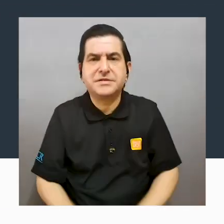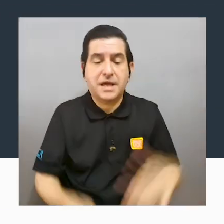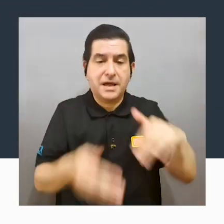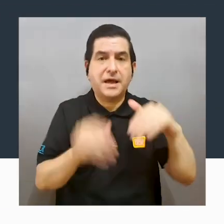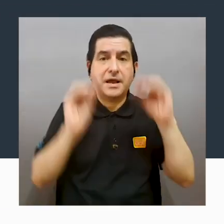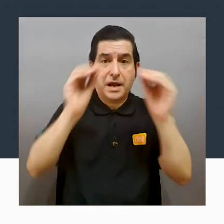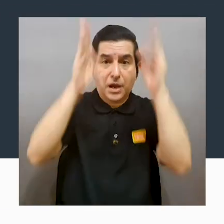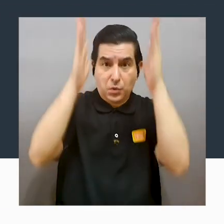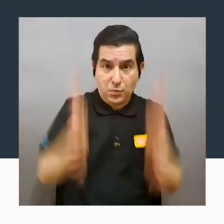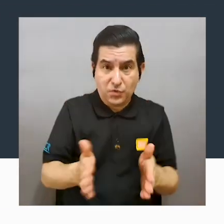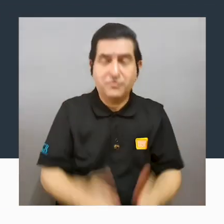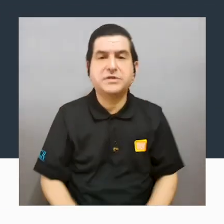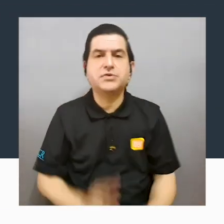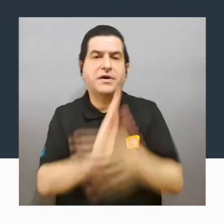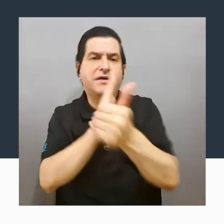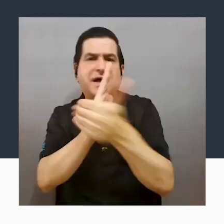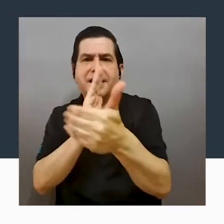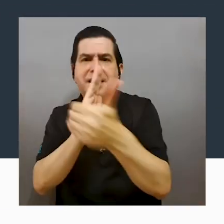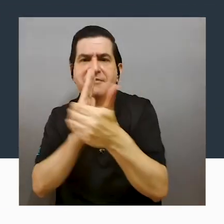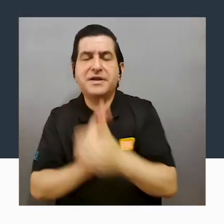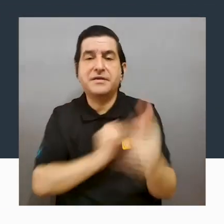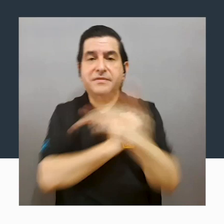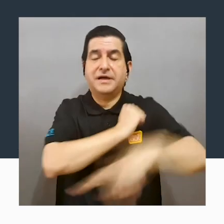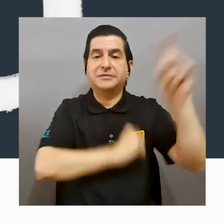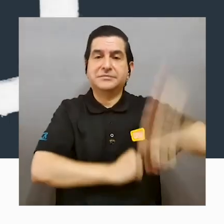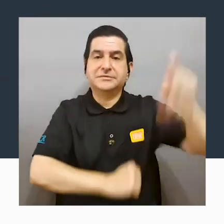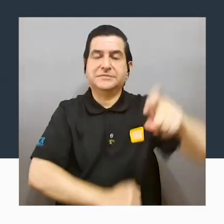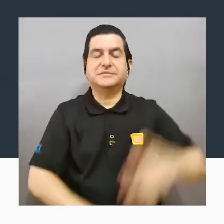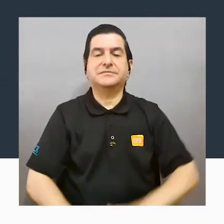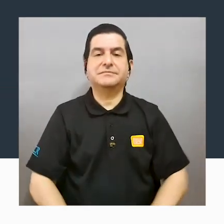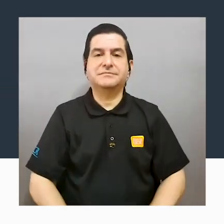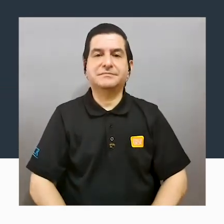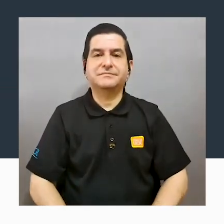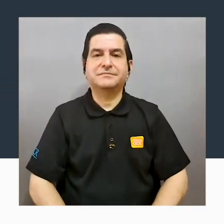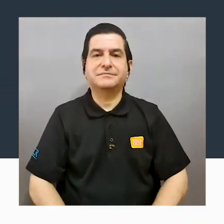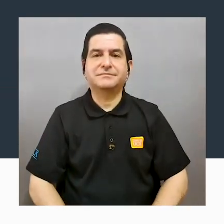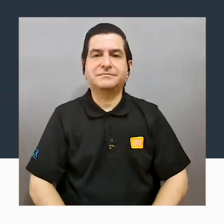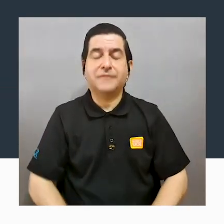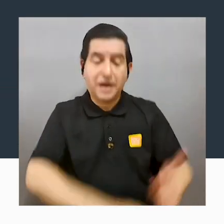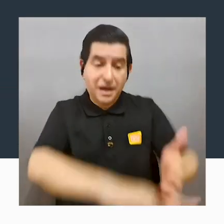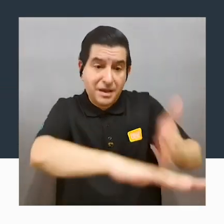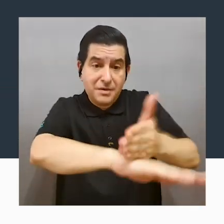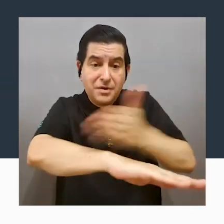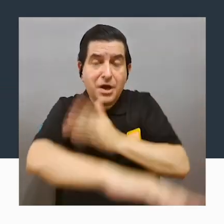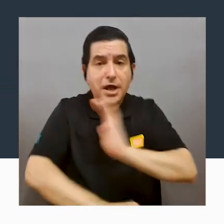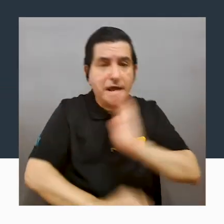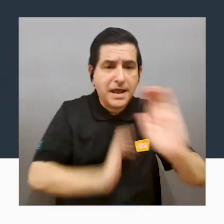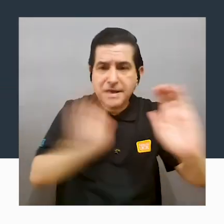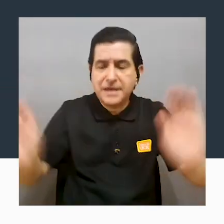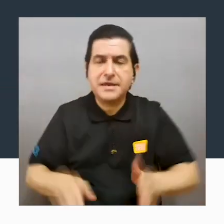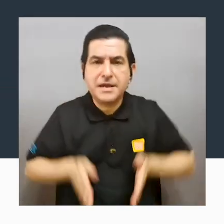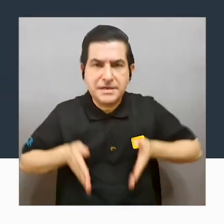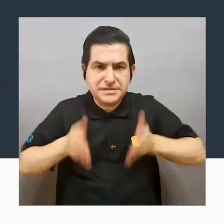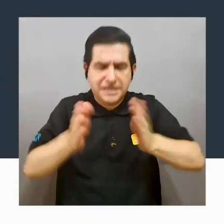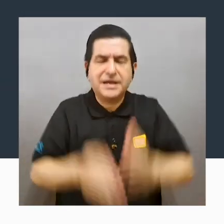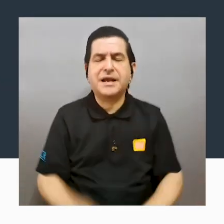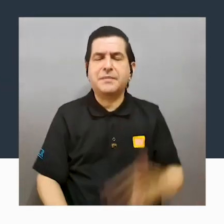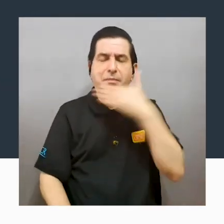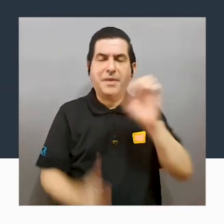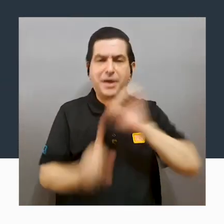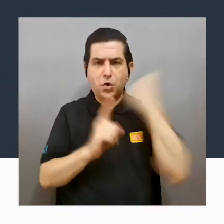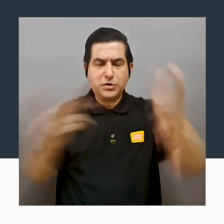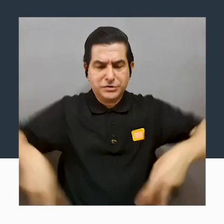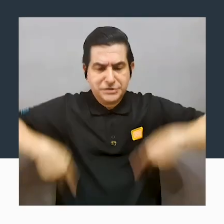en las y los educadores las competencias que el país requiere. Hacer avanzar a nuestra niñez por la ruta formativa